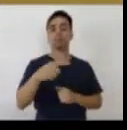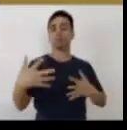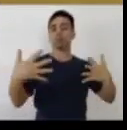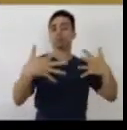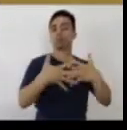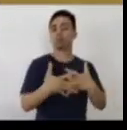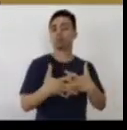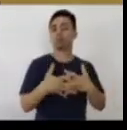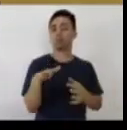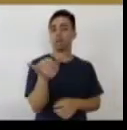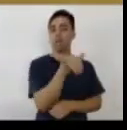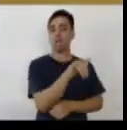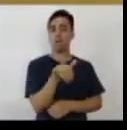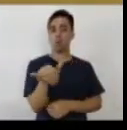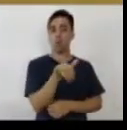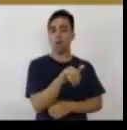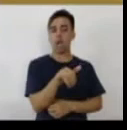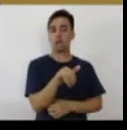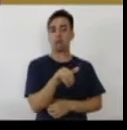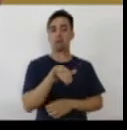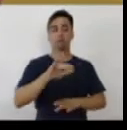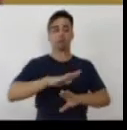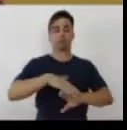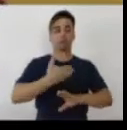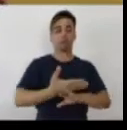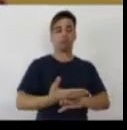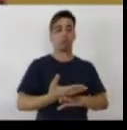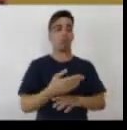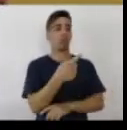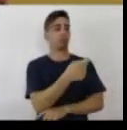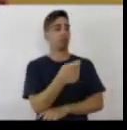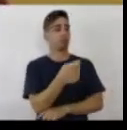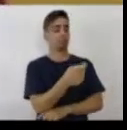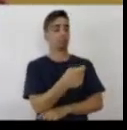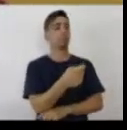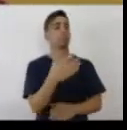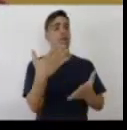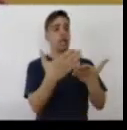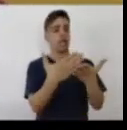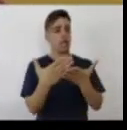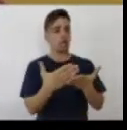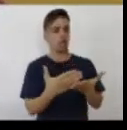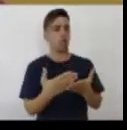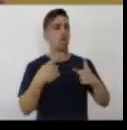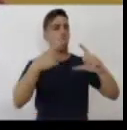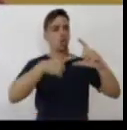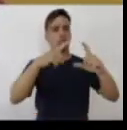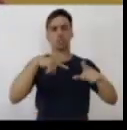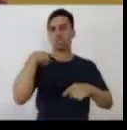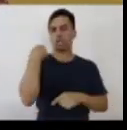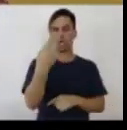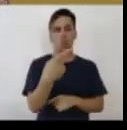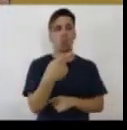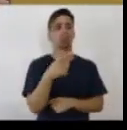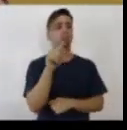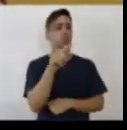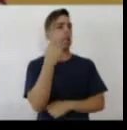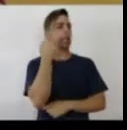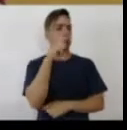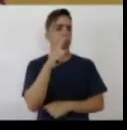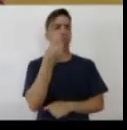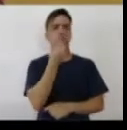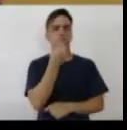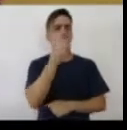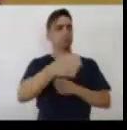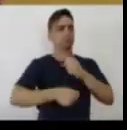son nexos comunes para tratar otros contenidos que ya han estudiado o que van a estudiar posteriormente o que van a